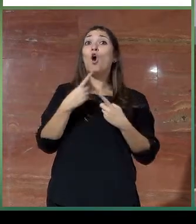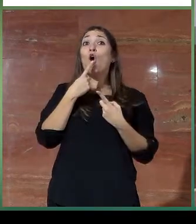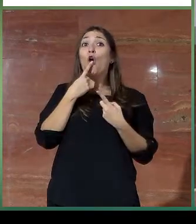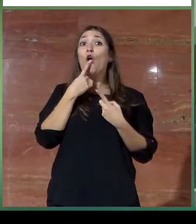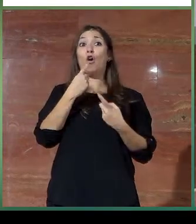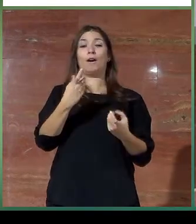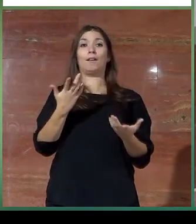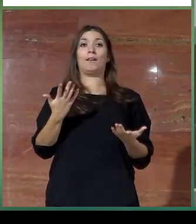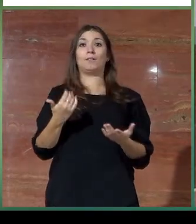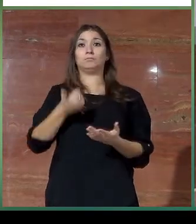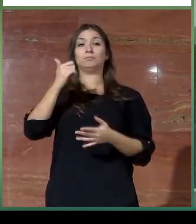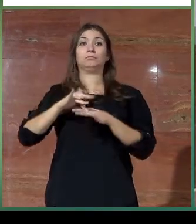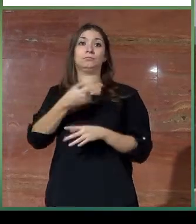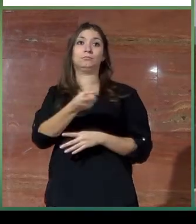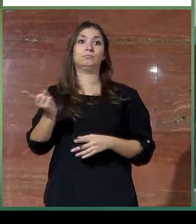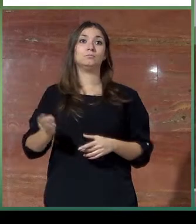consiguiéramos.